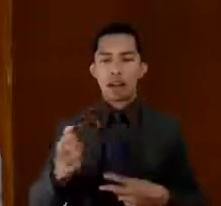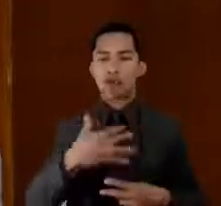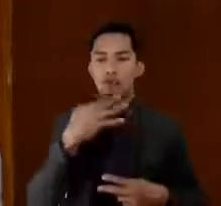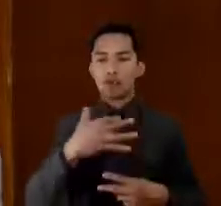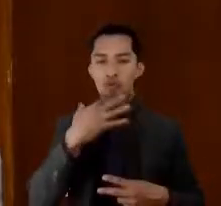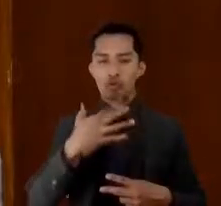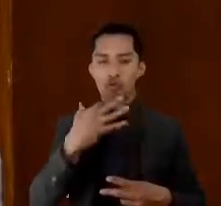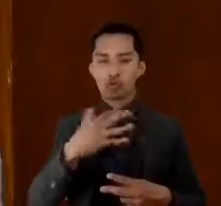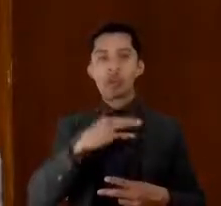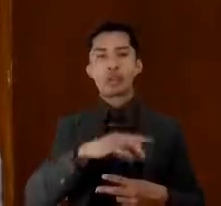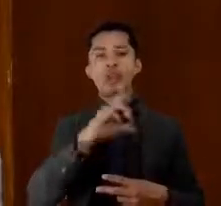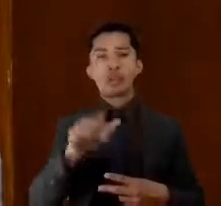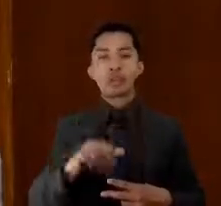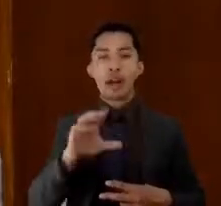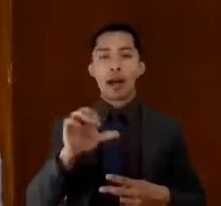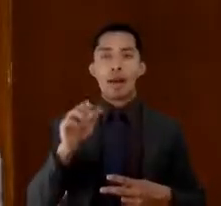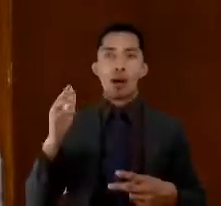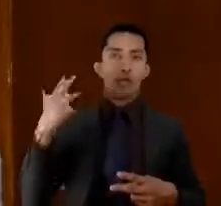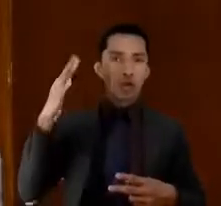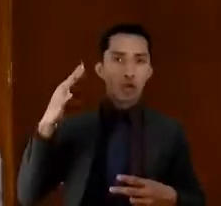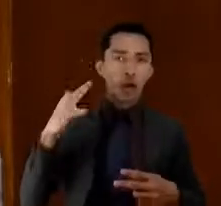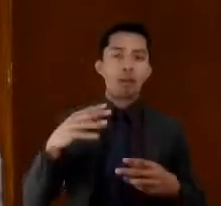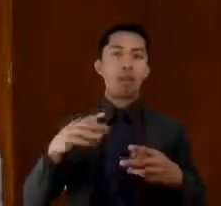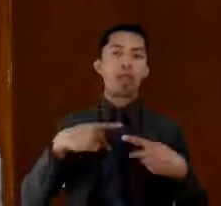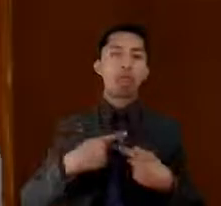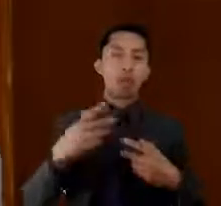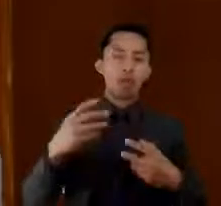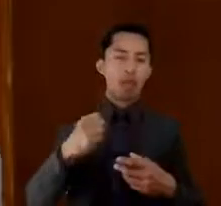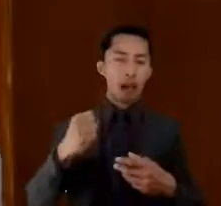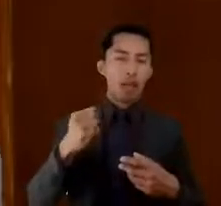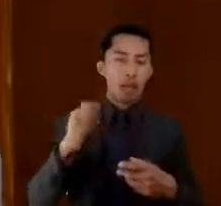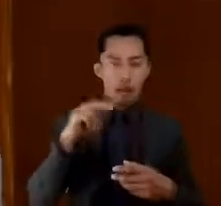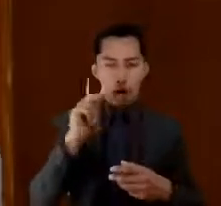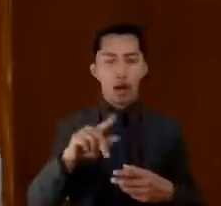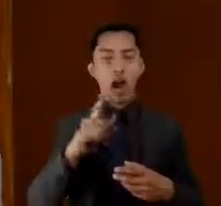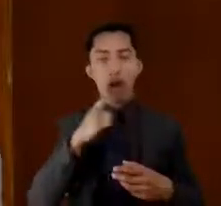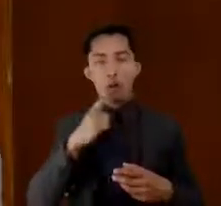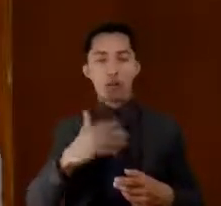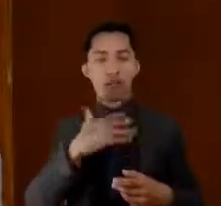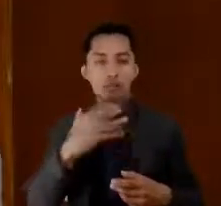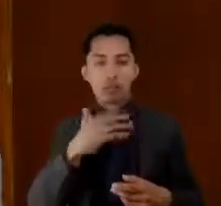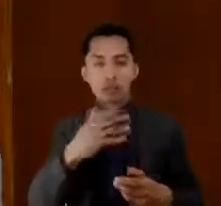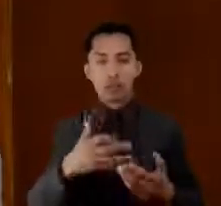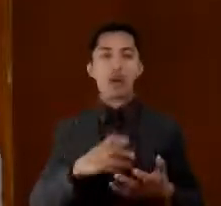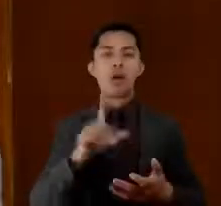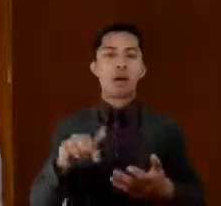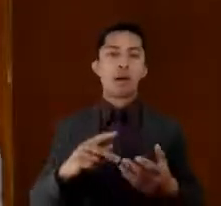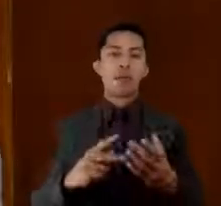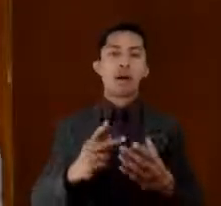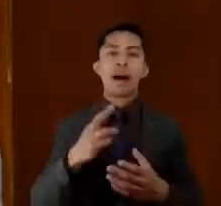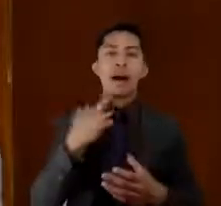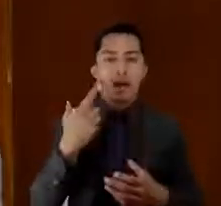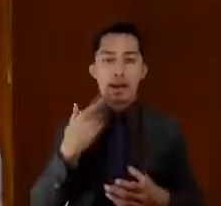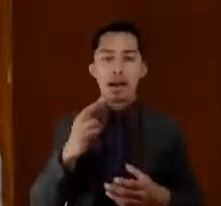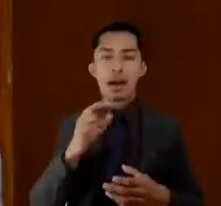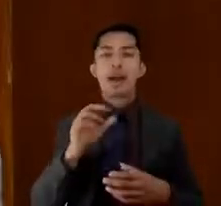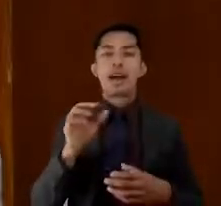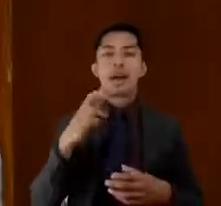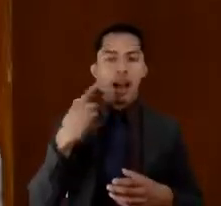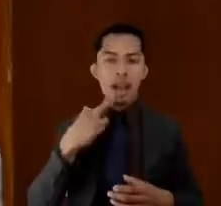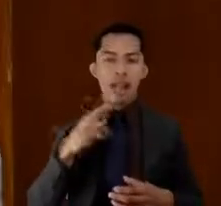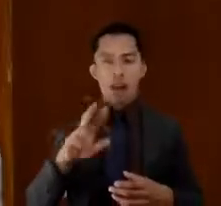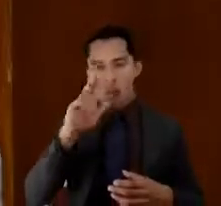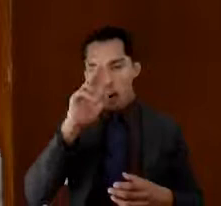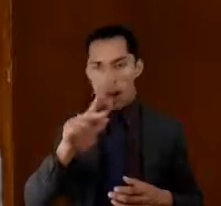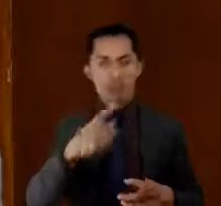el adelgazamiento de la capa de ozono, la pérdida de los suelos, de los cuerpos de agua y la proliferación de la fauna nociva, como ratas, moscas, cucarachas y